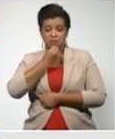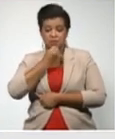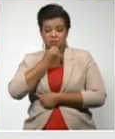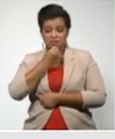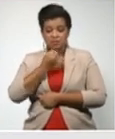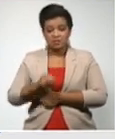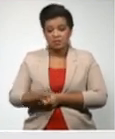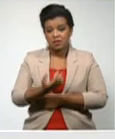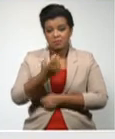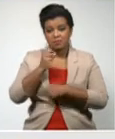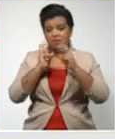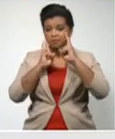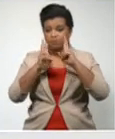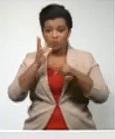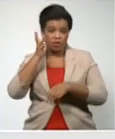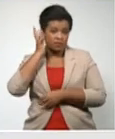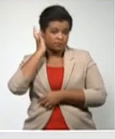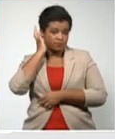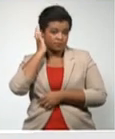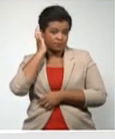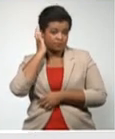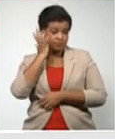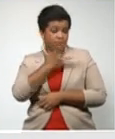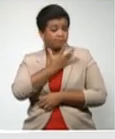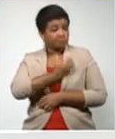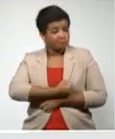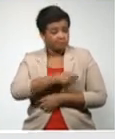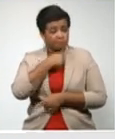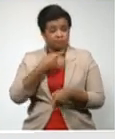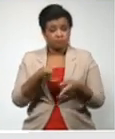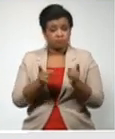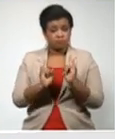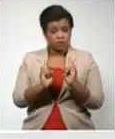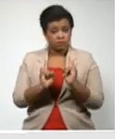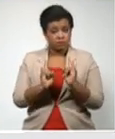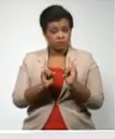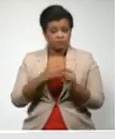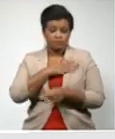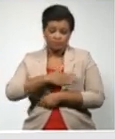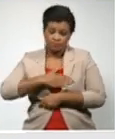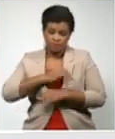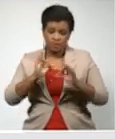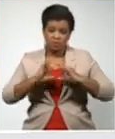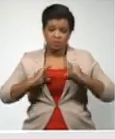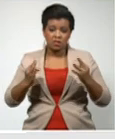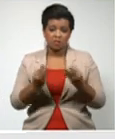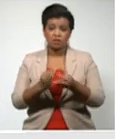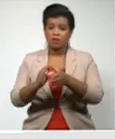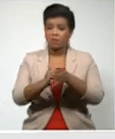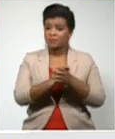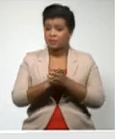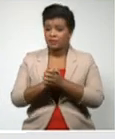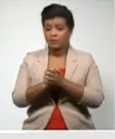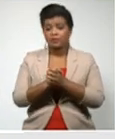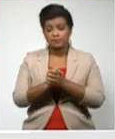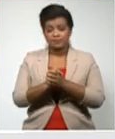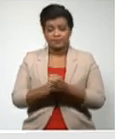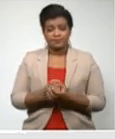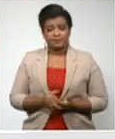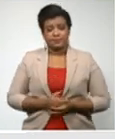que se aplicaron. Lamentamos mucho este fallecimiento y damos las condolencias a sus familiares y amistades.